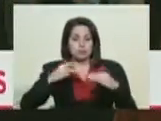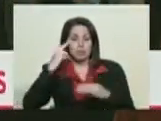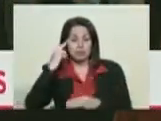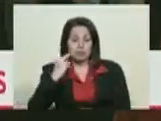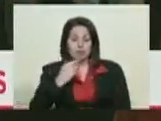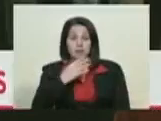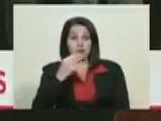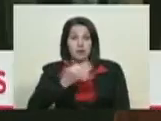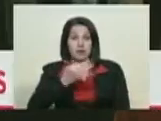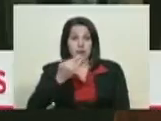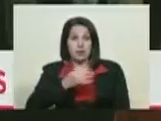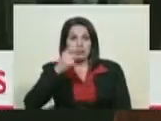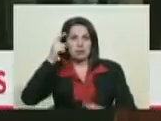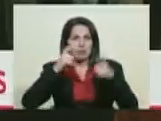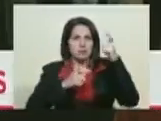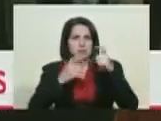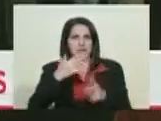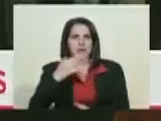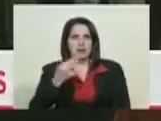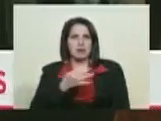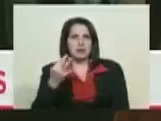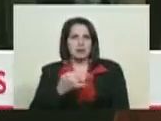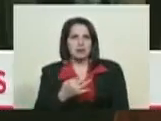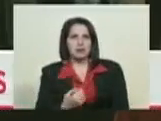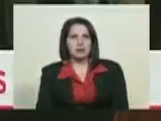verdadera, chavista de verdad.